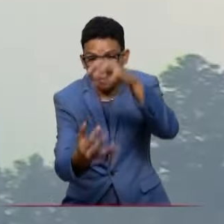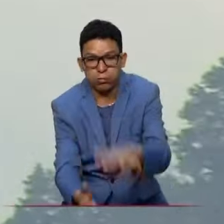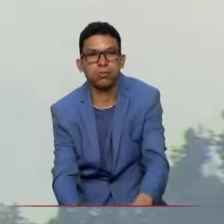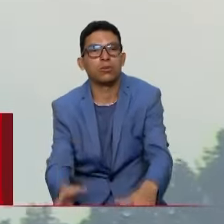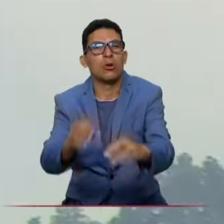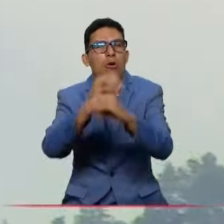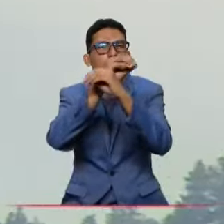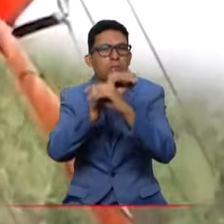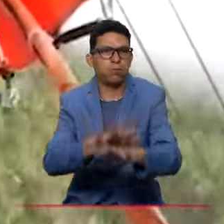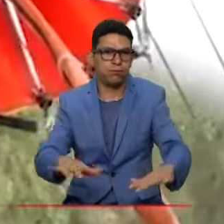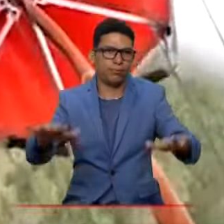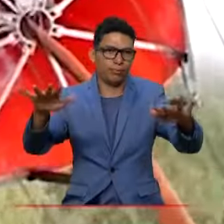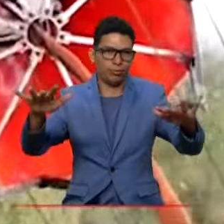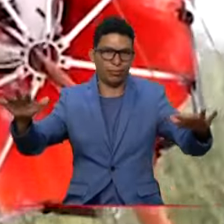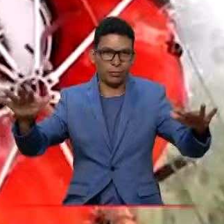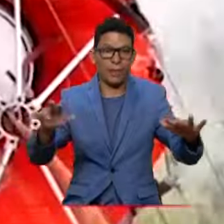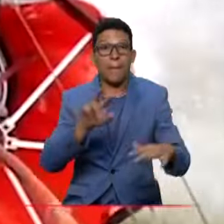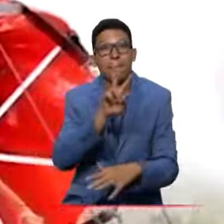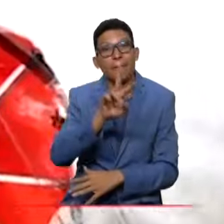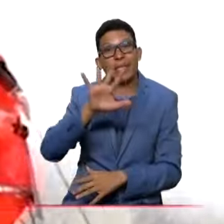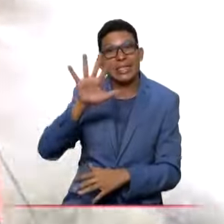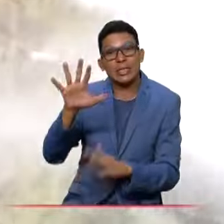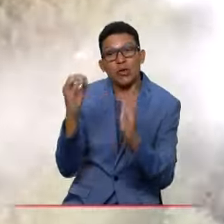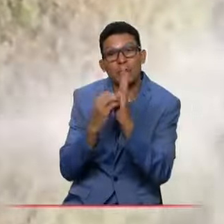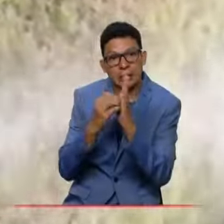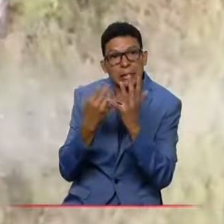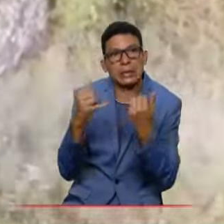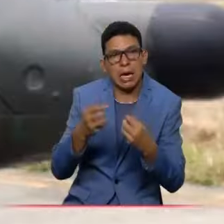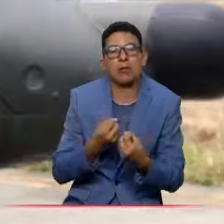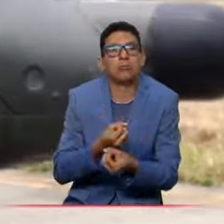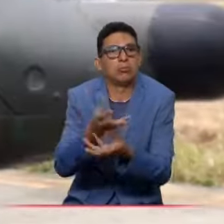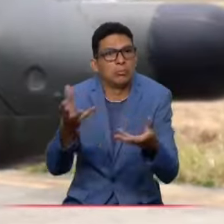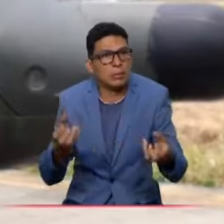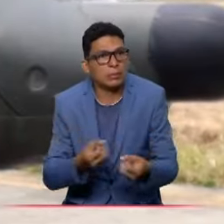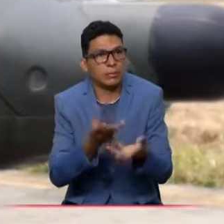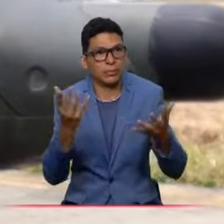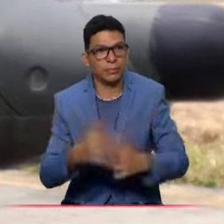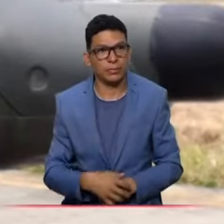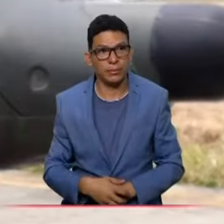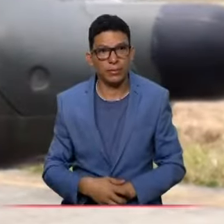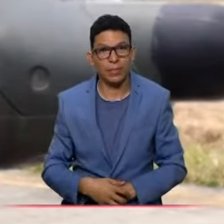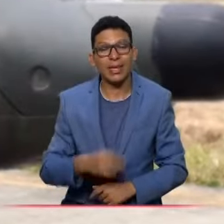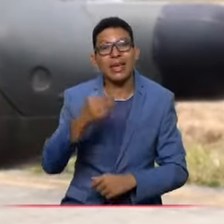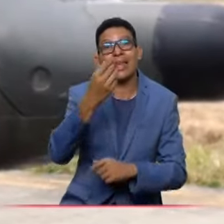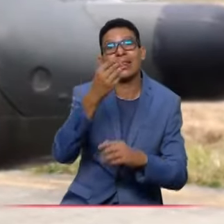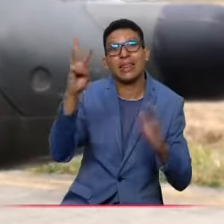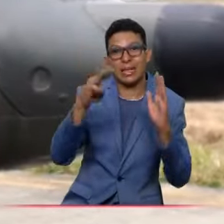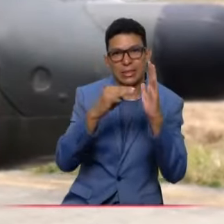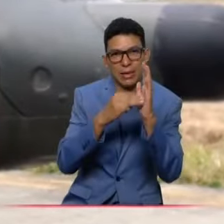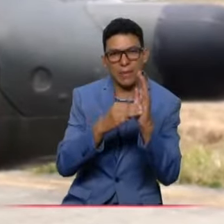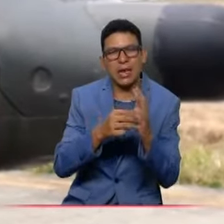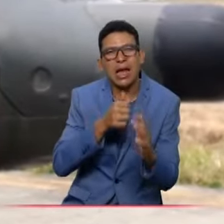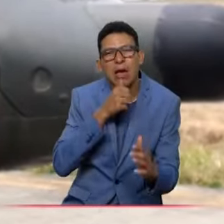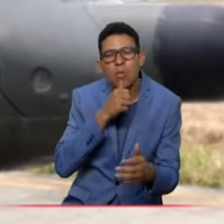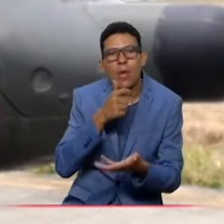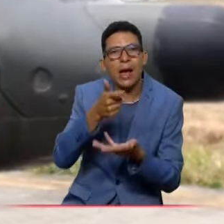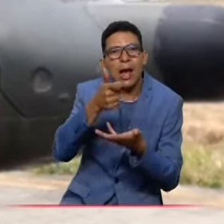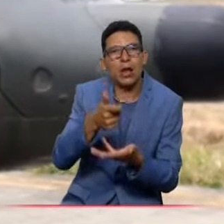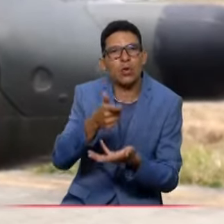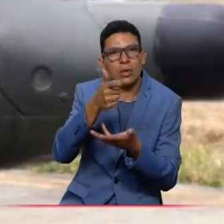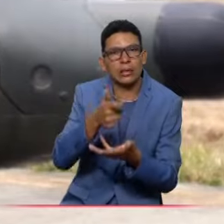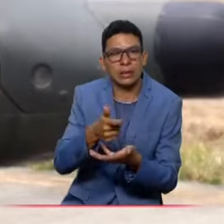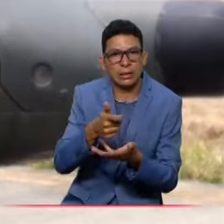han realizado 25 descargas del vital líquido. Más de 13.000 galones de agua y 35 galones de líquido